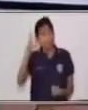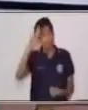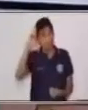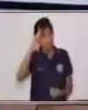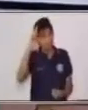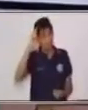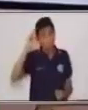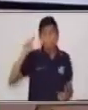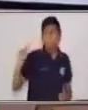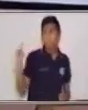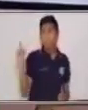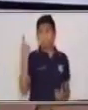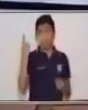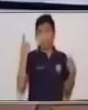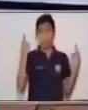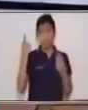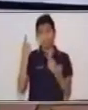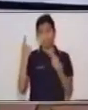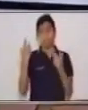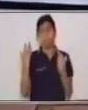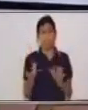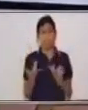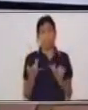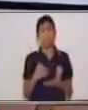es primero